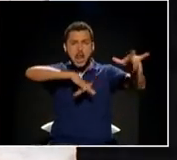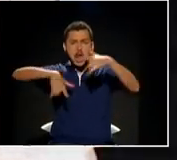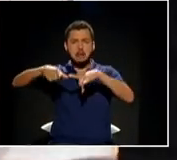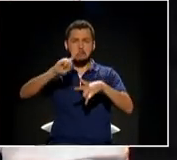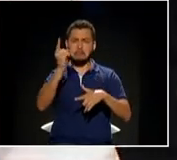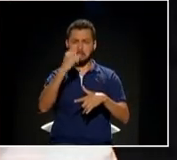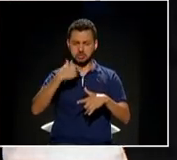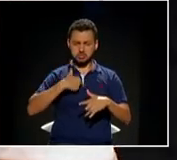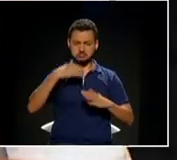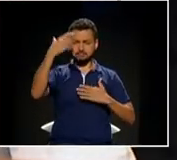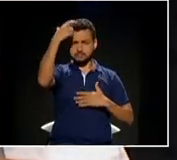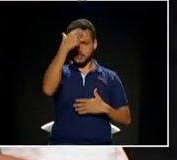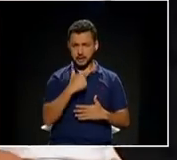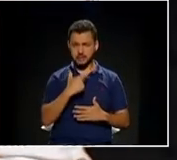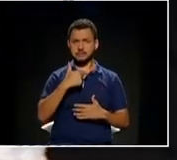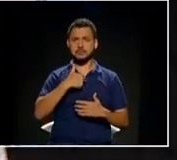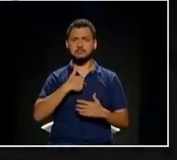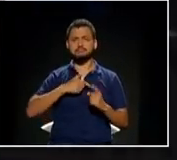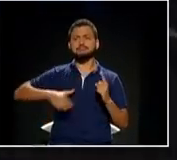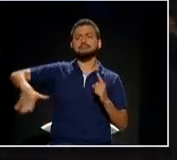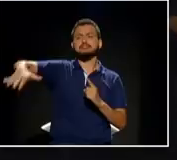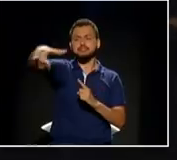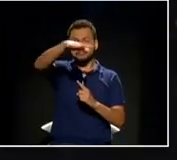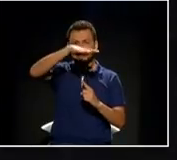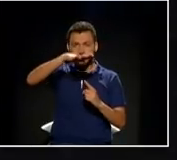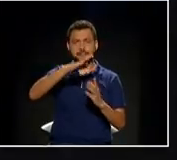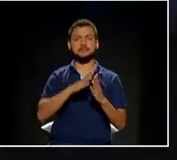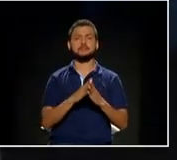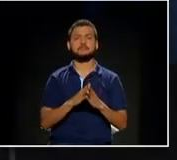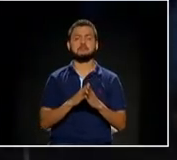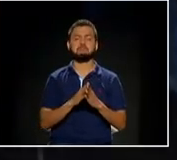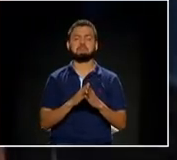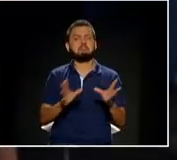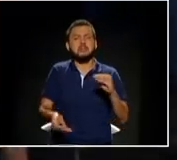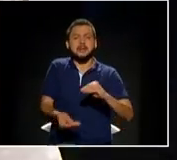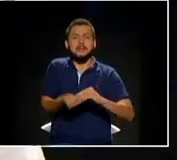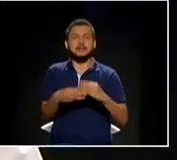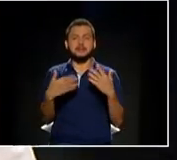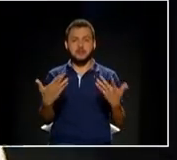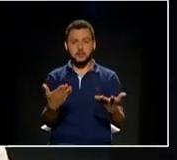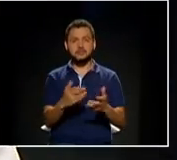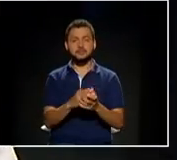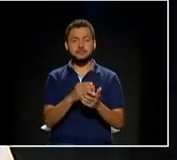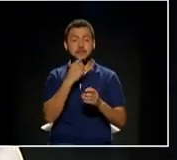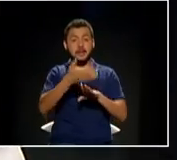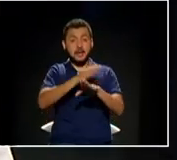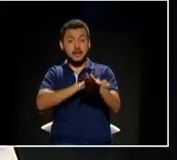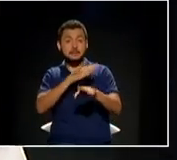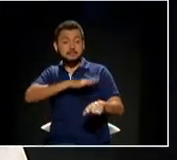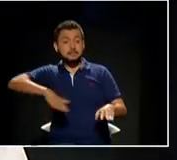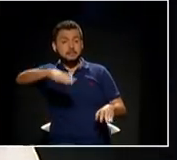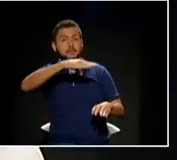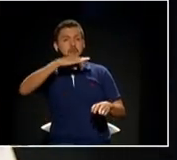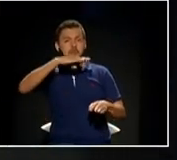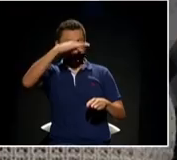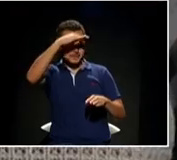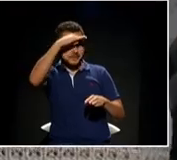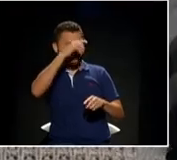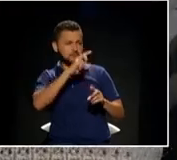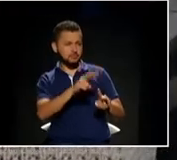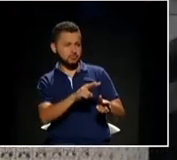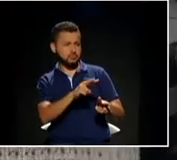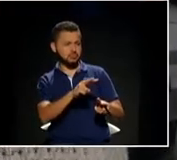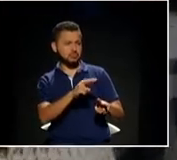y no estar al vaivén de las circunstancias tenemos que mejorar muchas cosas y eso lo visto en medellín tengo que hablar más de espacio me dice muchas